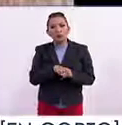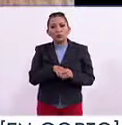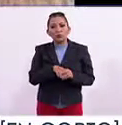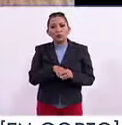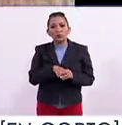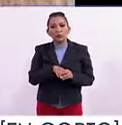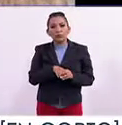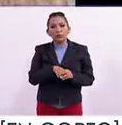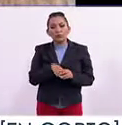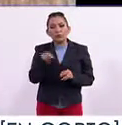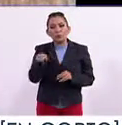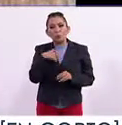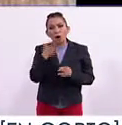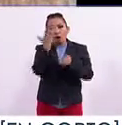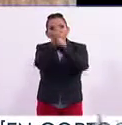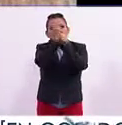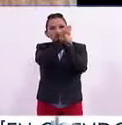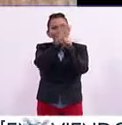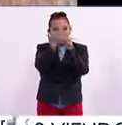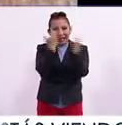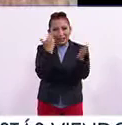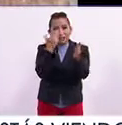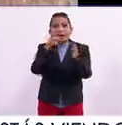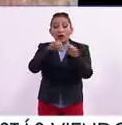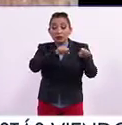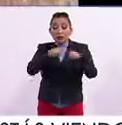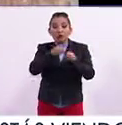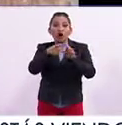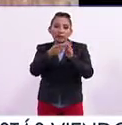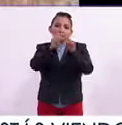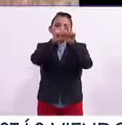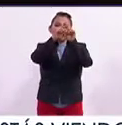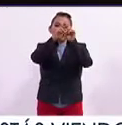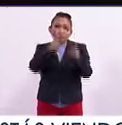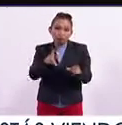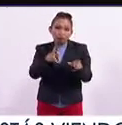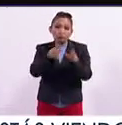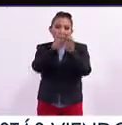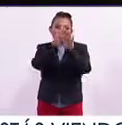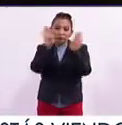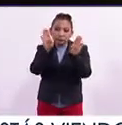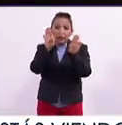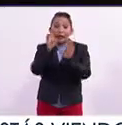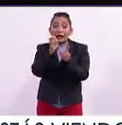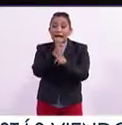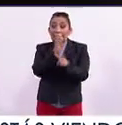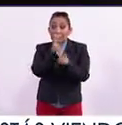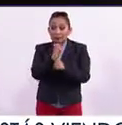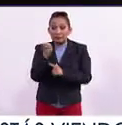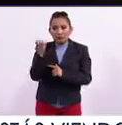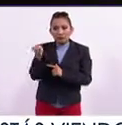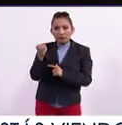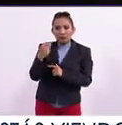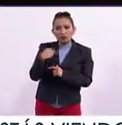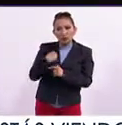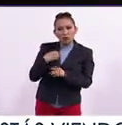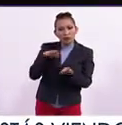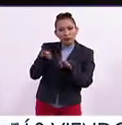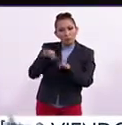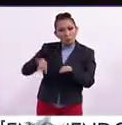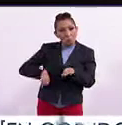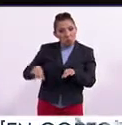resanado, como decimos, ¿no? Y entonces eso fue un trabajo muy interesante,